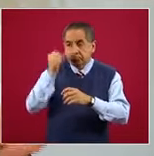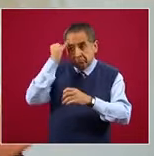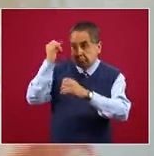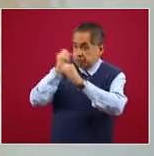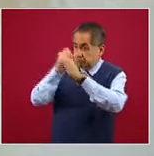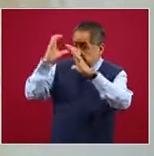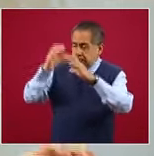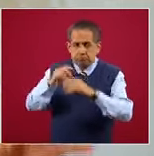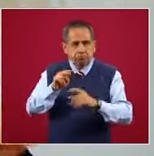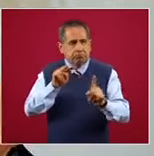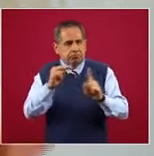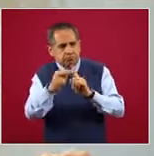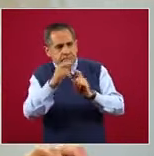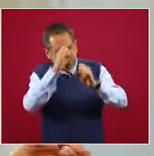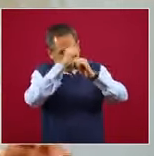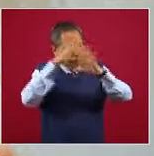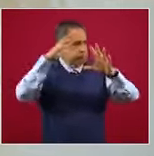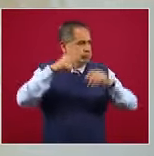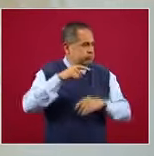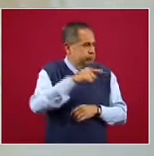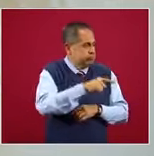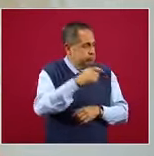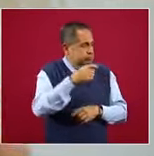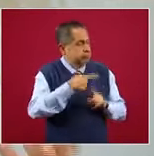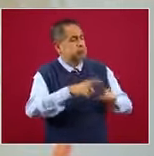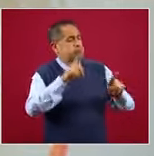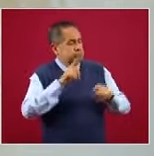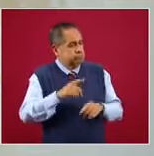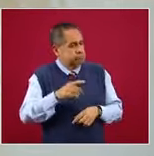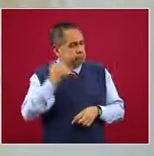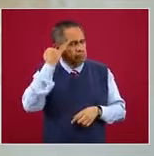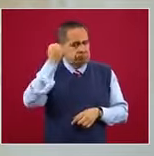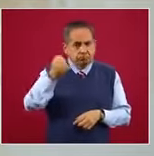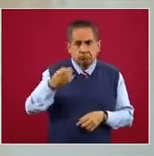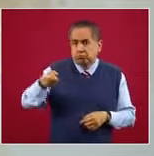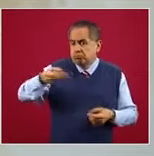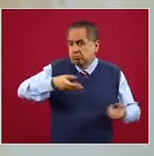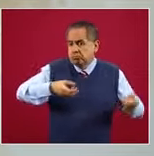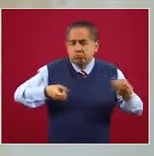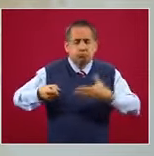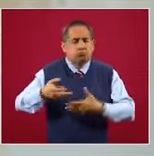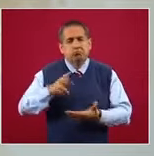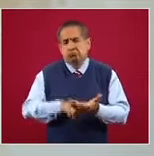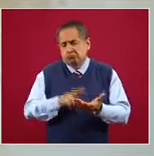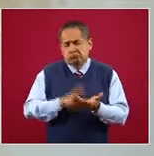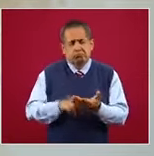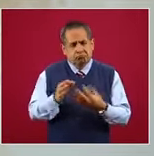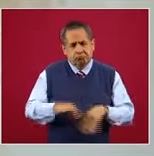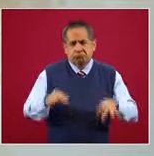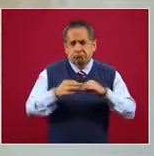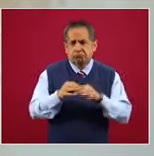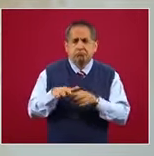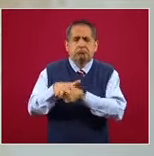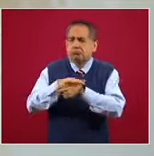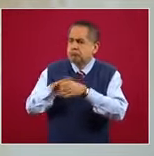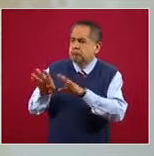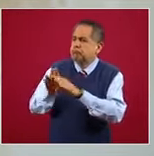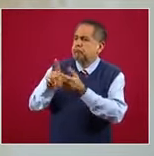visiones, perspectivas, experiencias y además contribuciones muy valiosas de lo que se hace a nivel